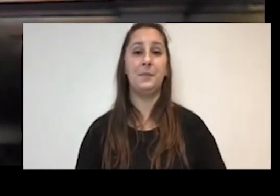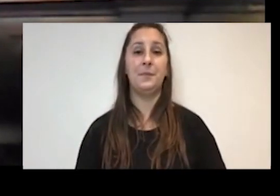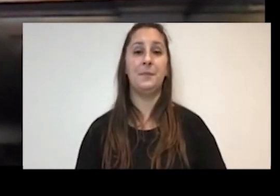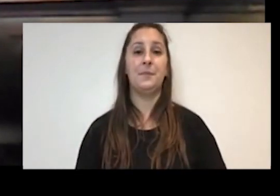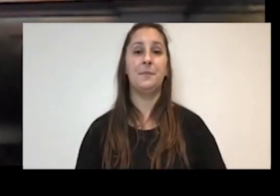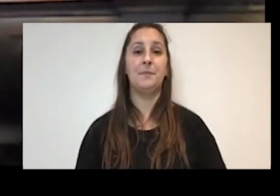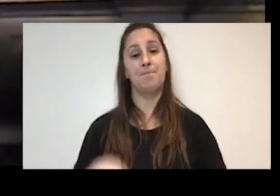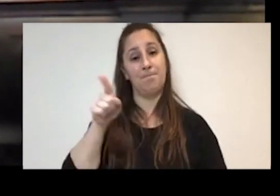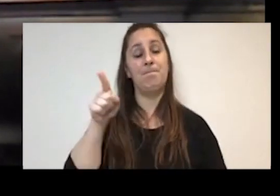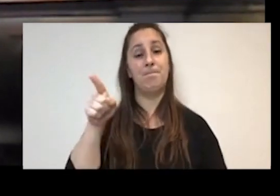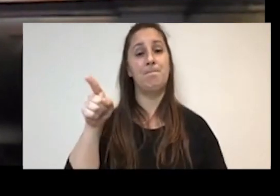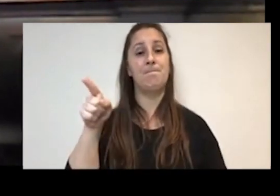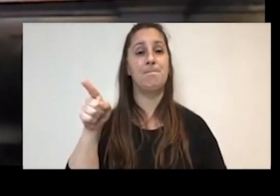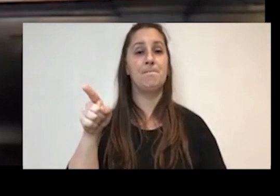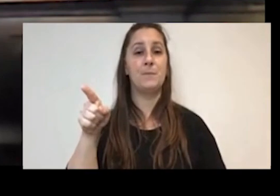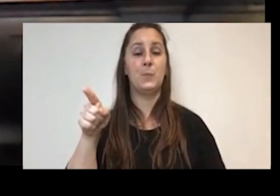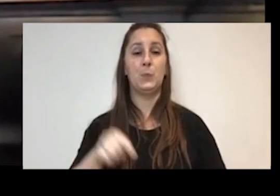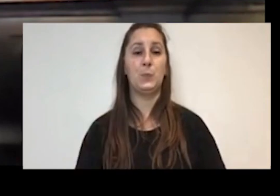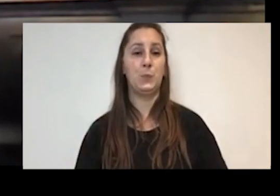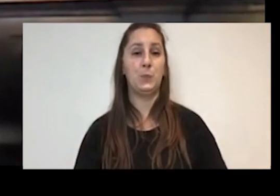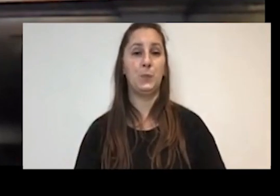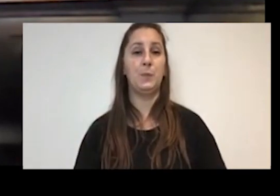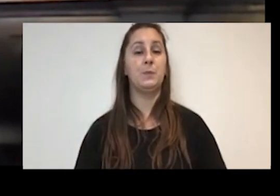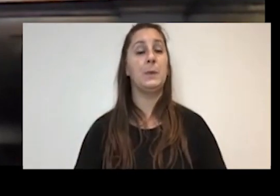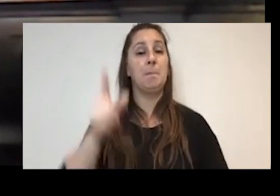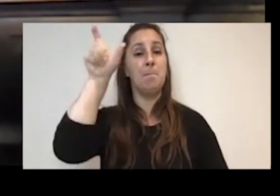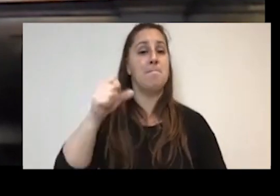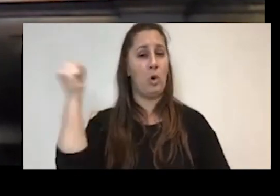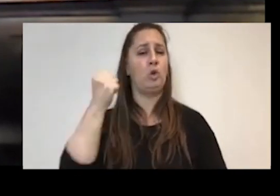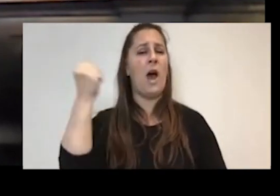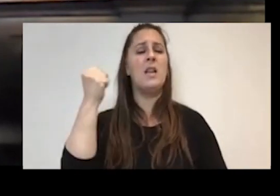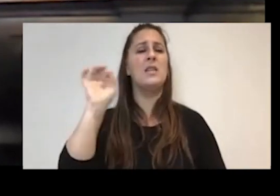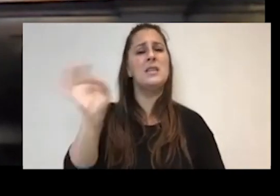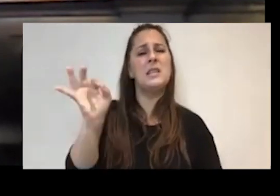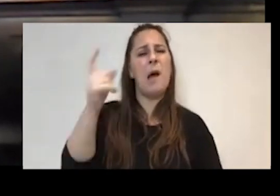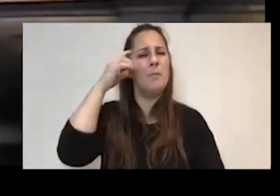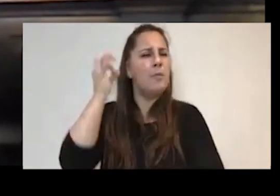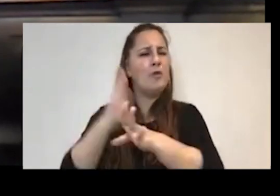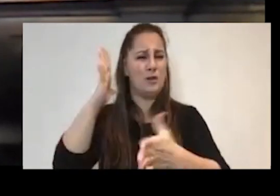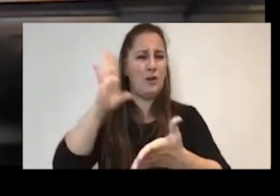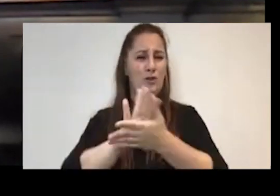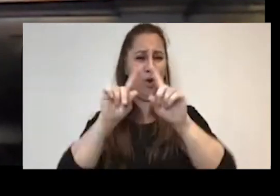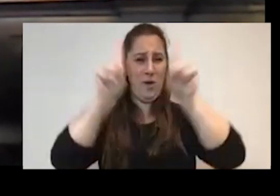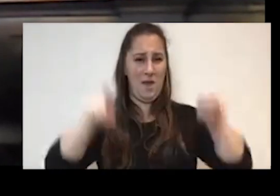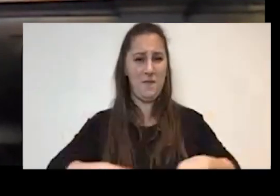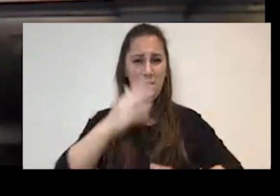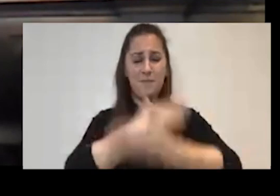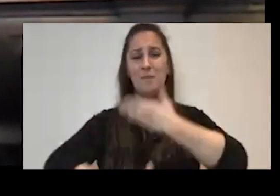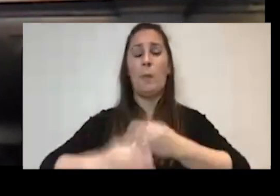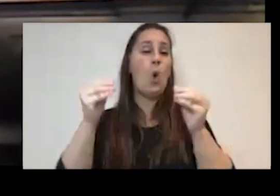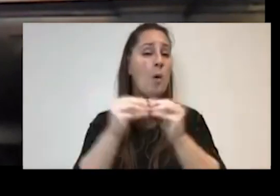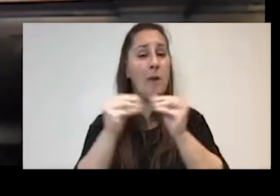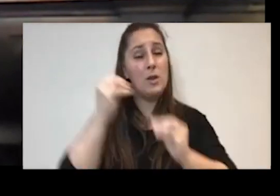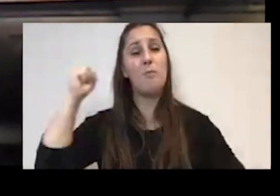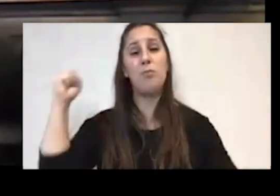que es uno de nuestros referentes en la materia, uno de nuestros expertos, un gran compañero